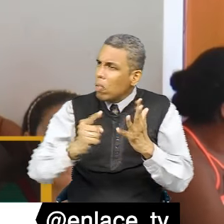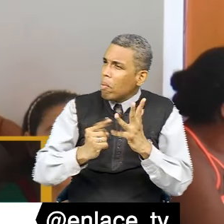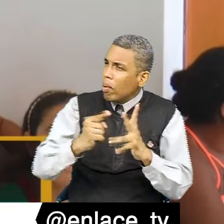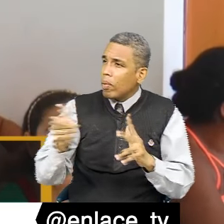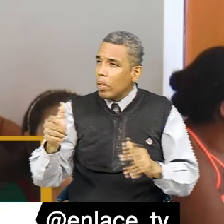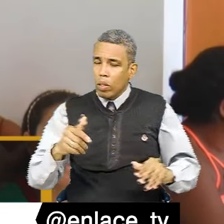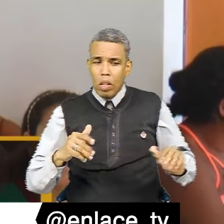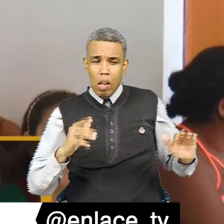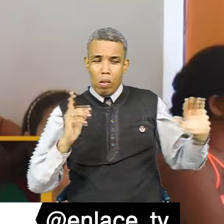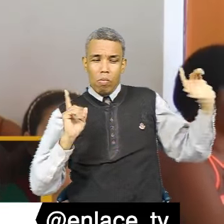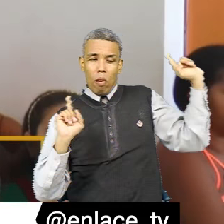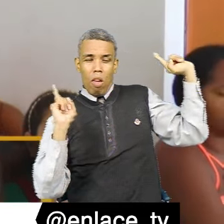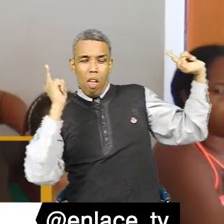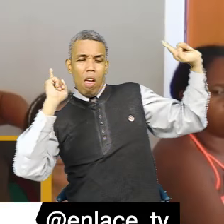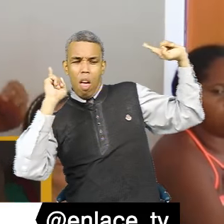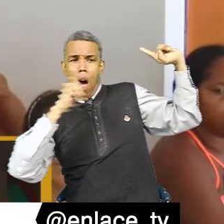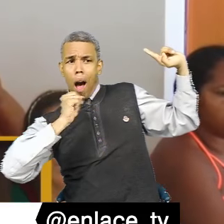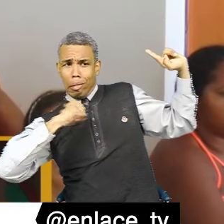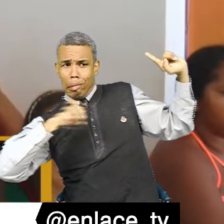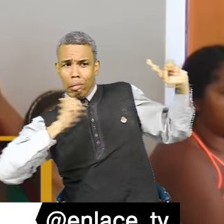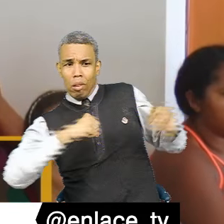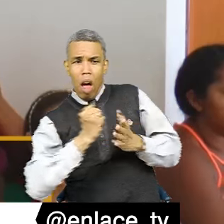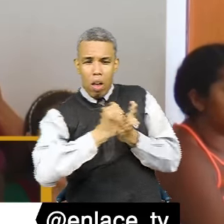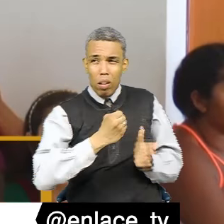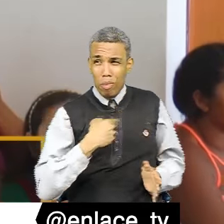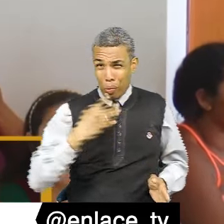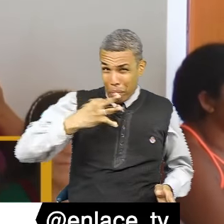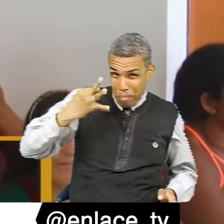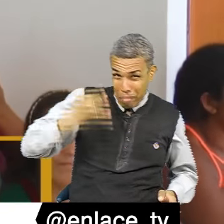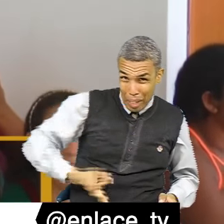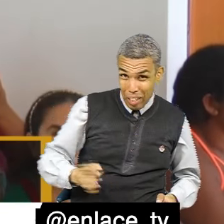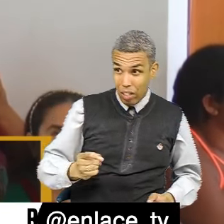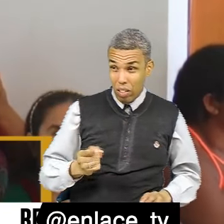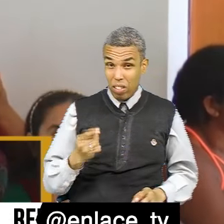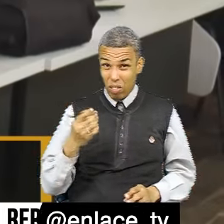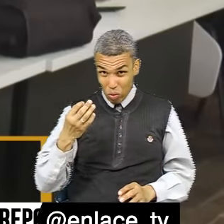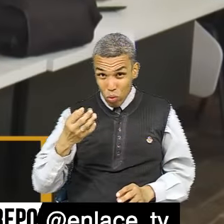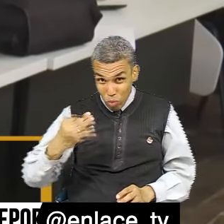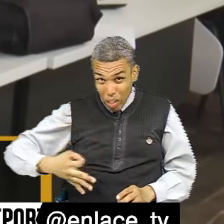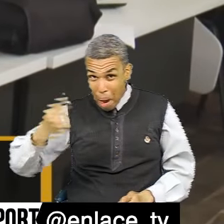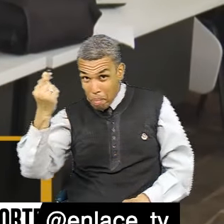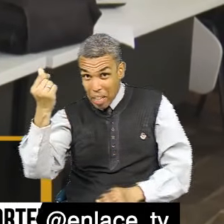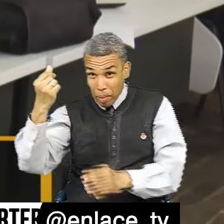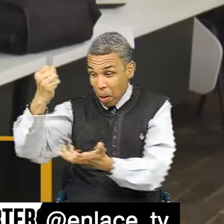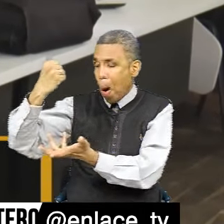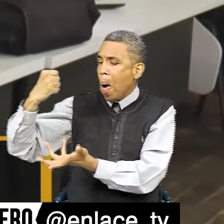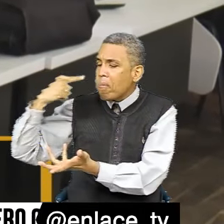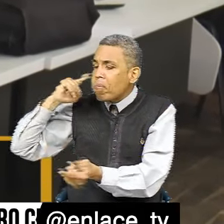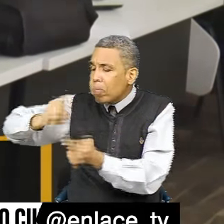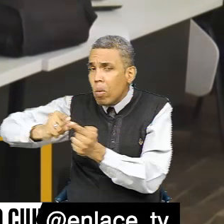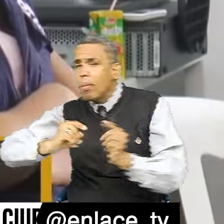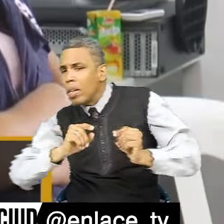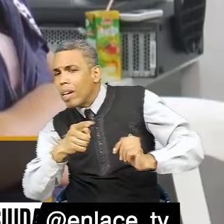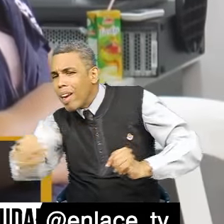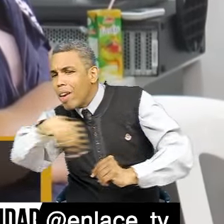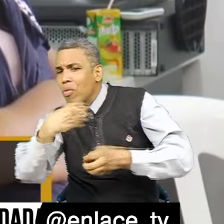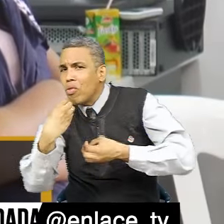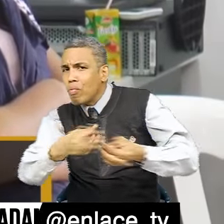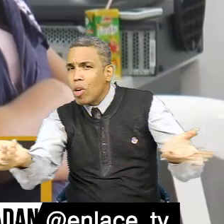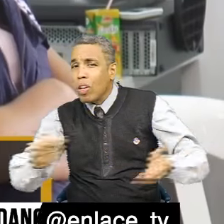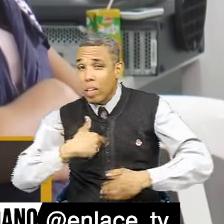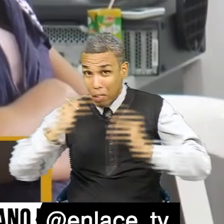cosas, pero la verdad no hay una ruta estable donde diga hay 5 pesos para vivienda de las víctimas. Las víctimas reclaman del gobierno oportunidades de